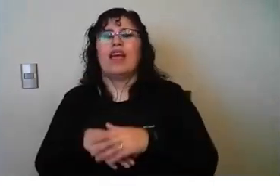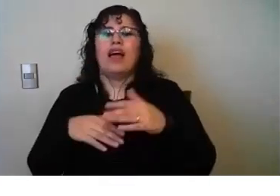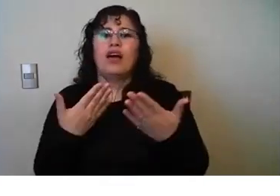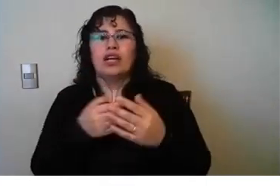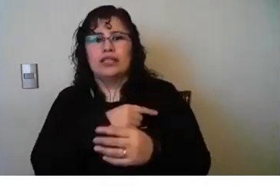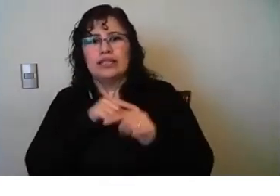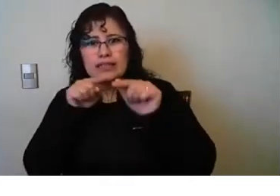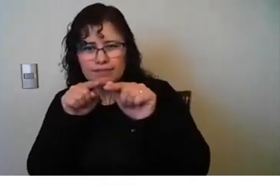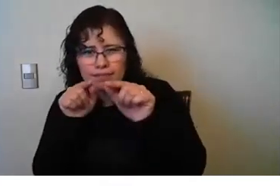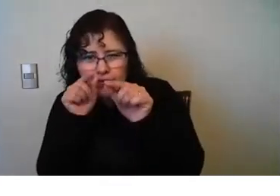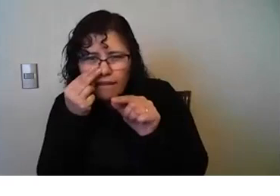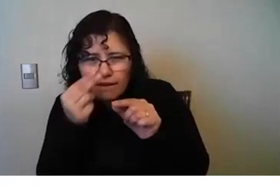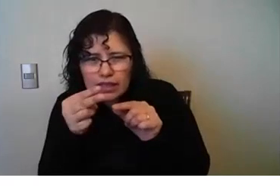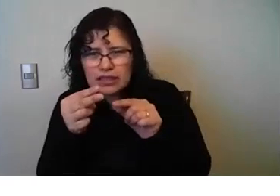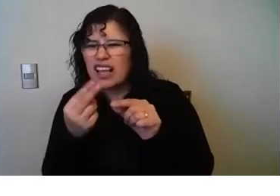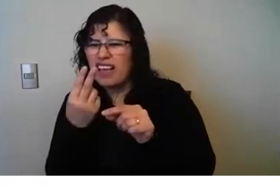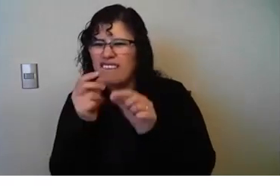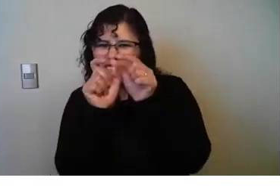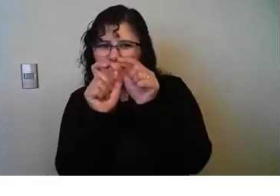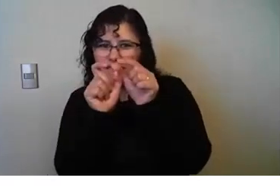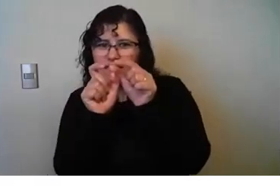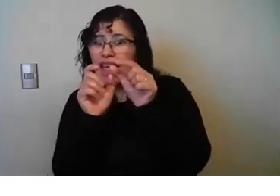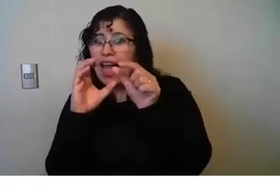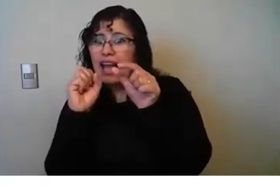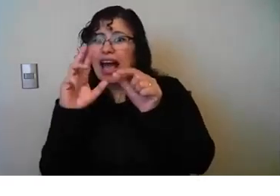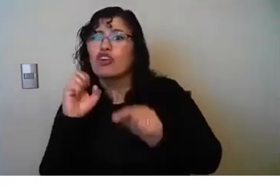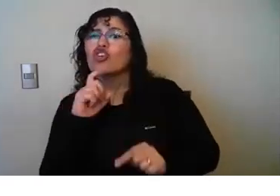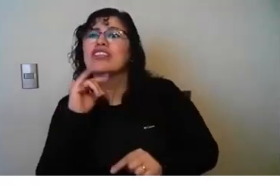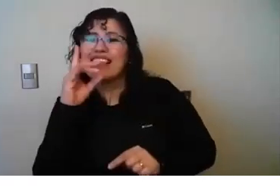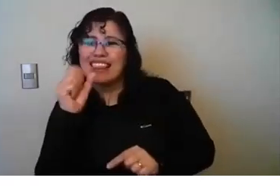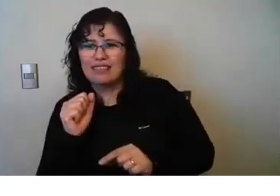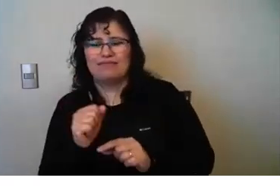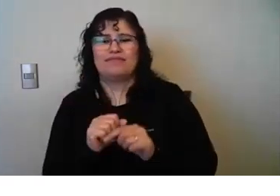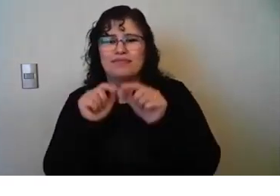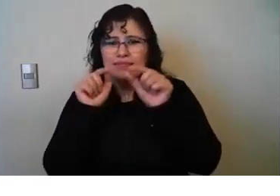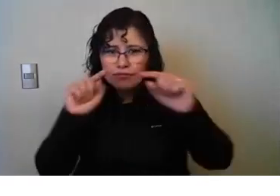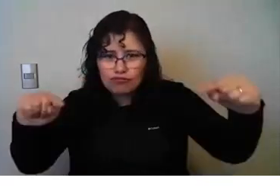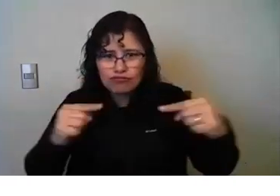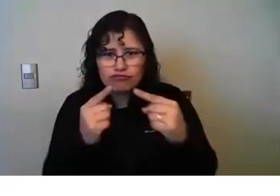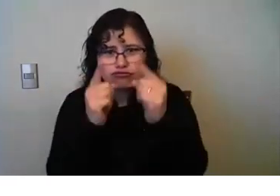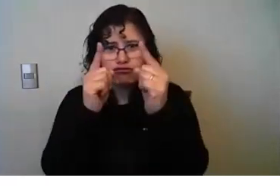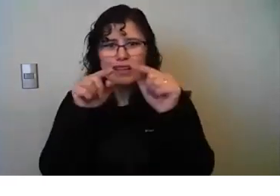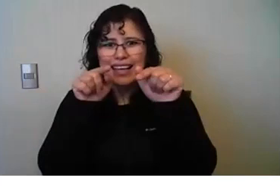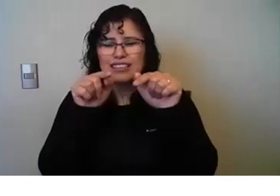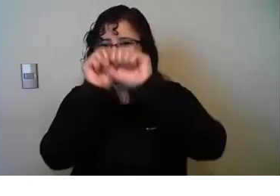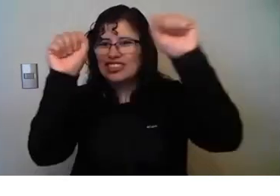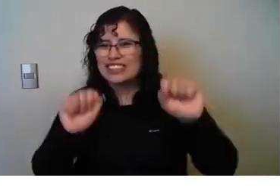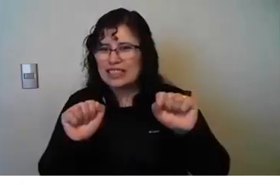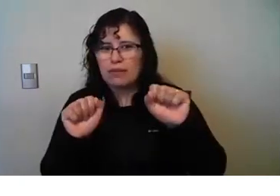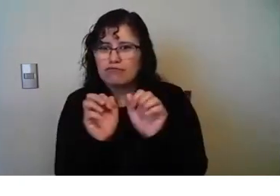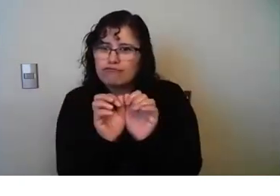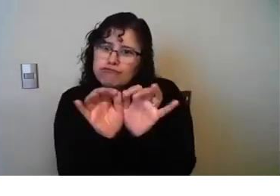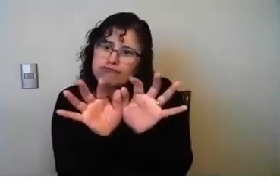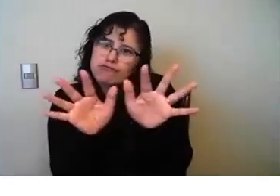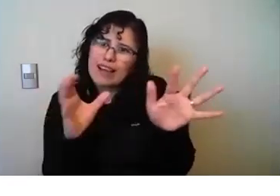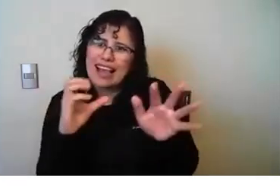arteria vertebral, la arteria carótida interna, y que va a formar nuestro sistema carotidio.